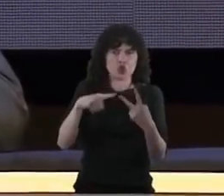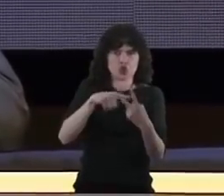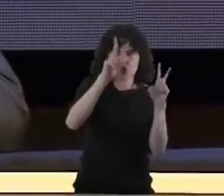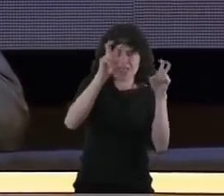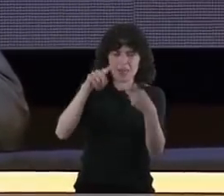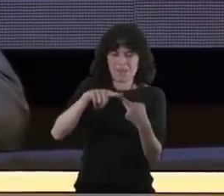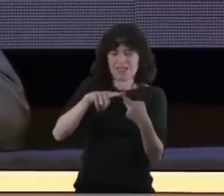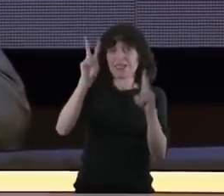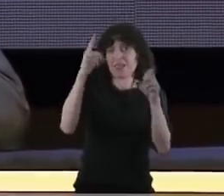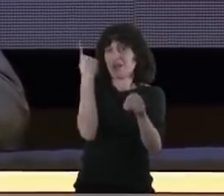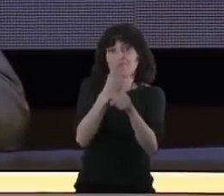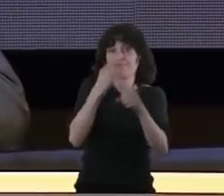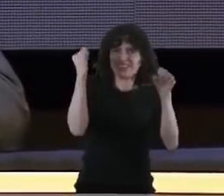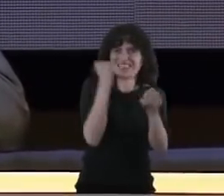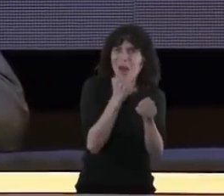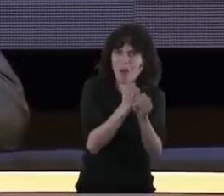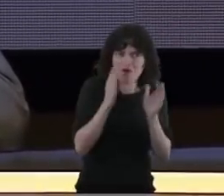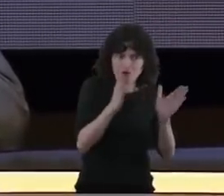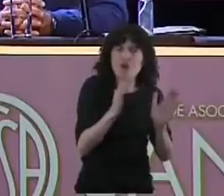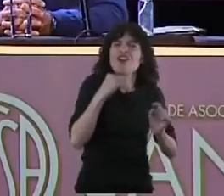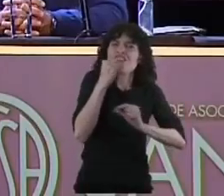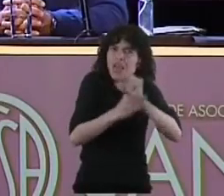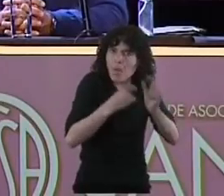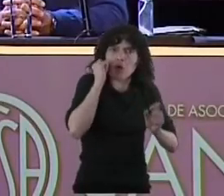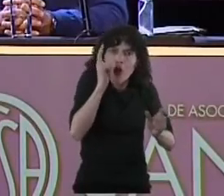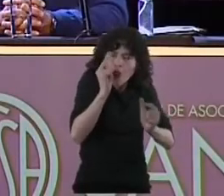Recuperar el trabajo. Esto se está cumpliendo.